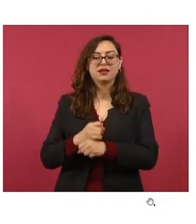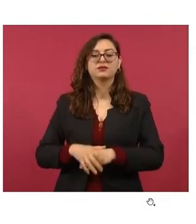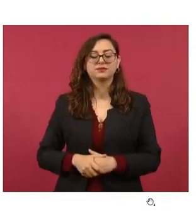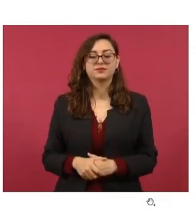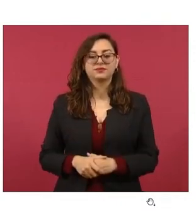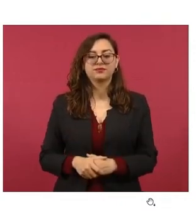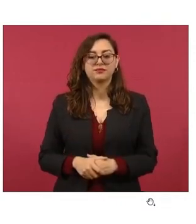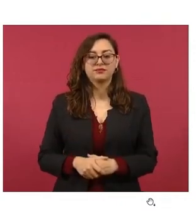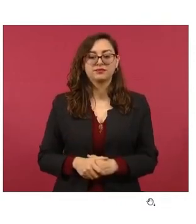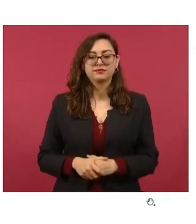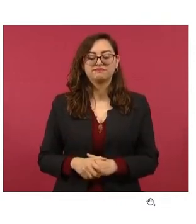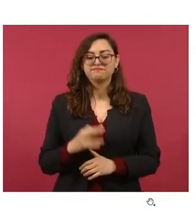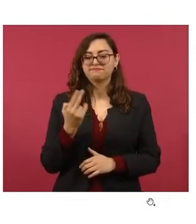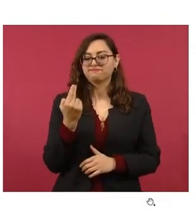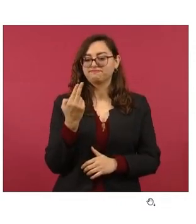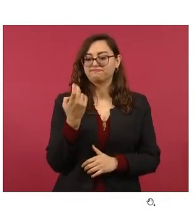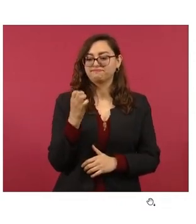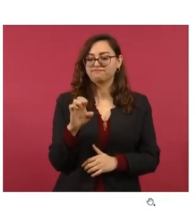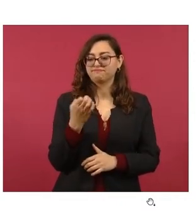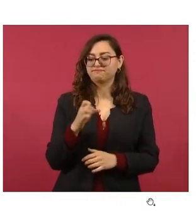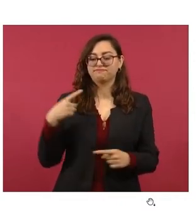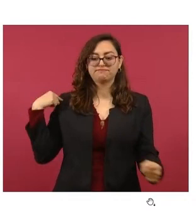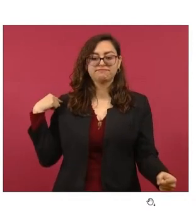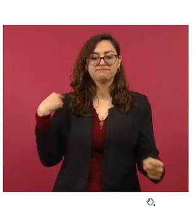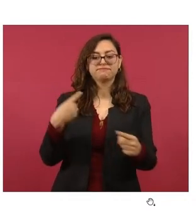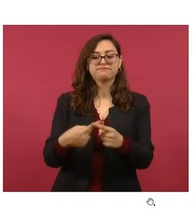hasta el 25 de enero.